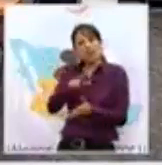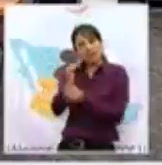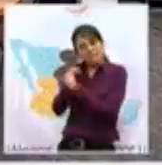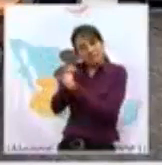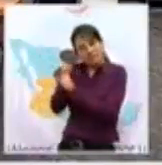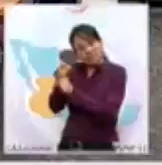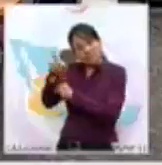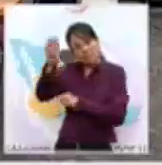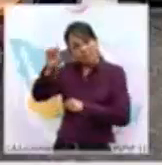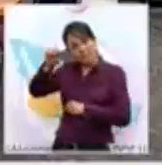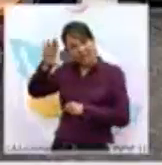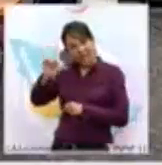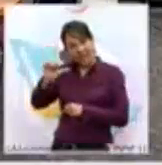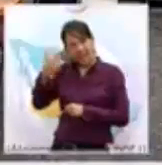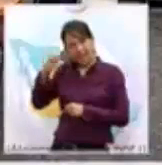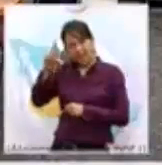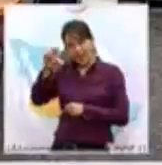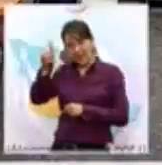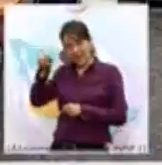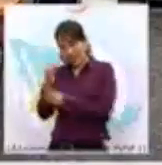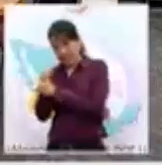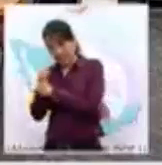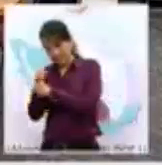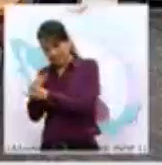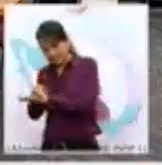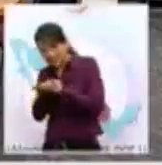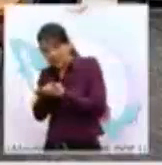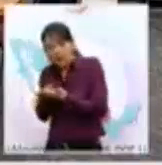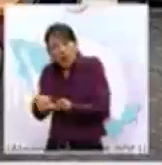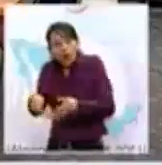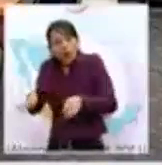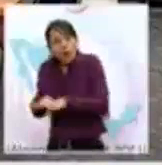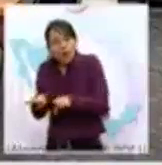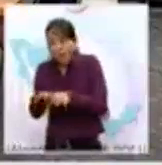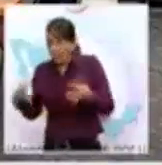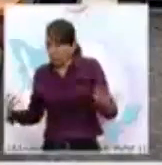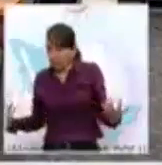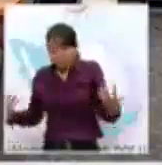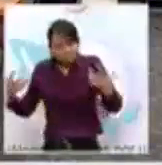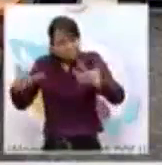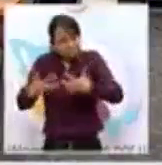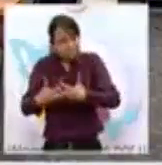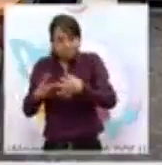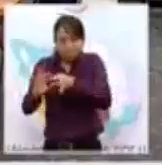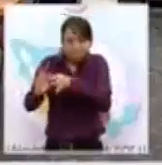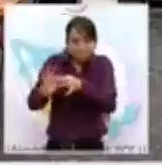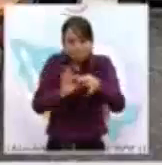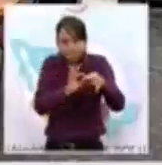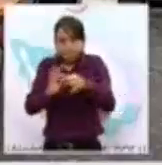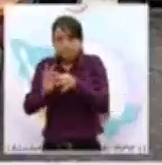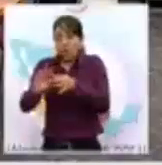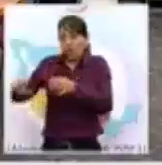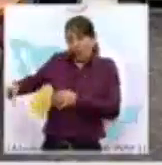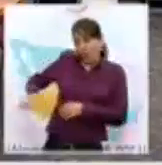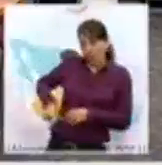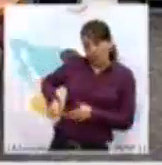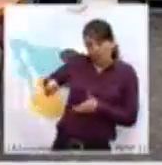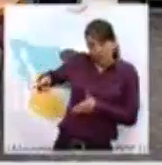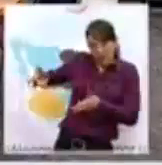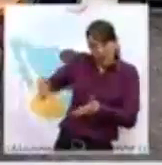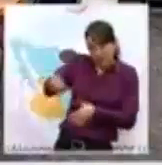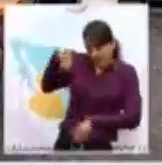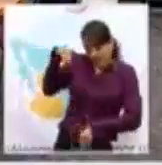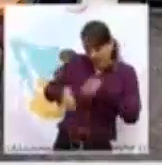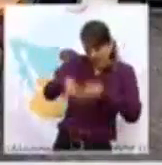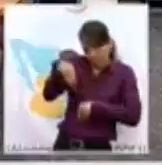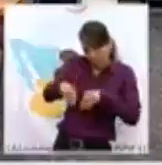aspectos, precisamente en una lógica de articularlo en esta transversalidad, ¿no?, de las políticas públicas del gobierno. Estamos